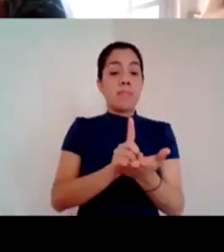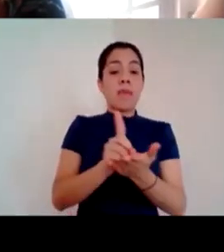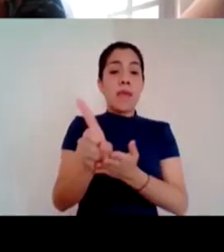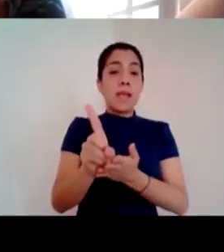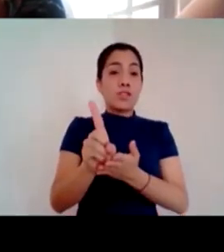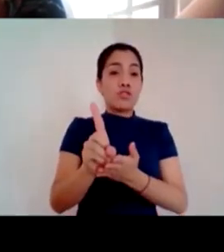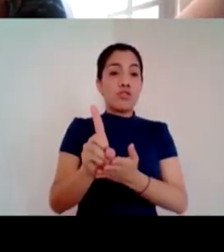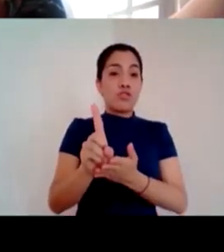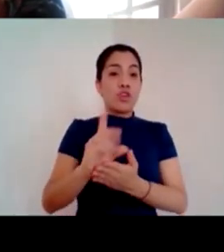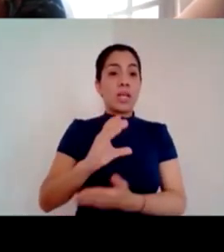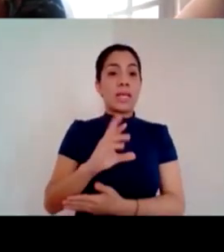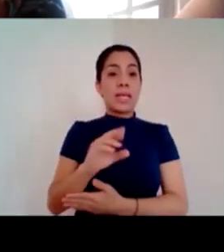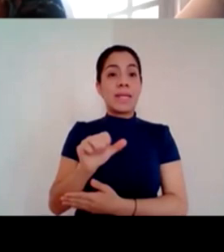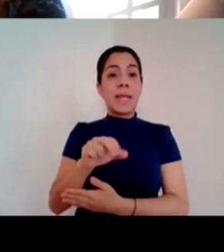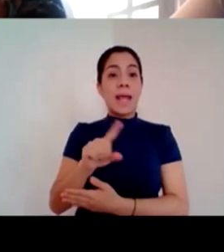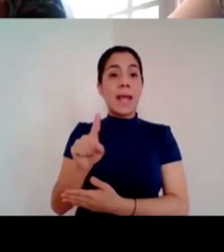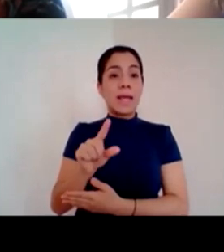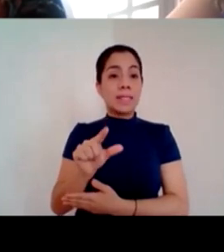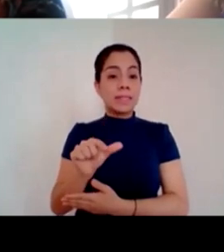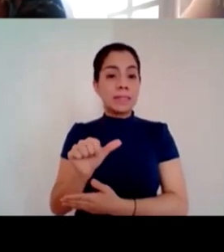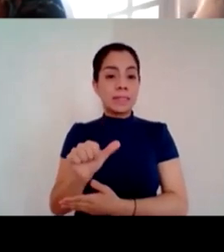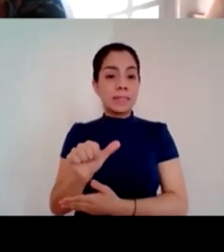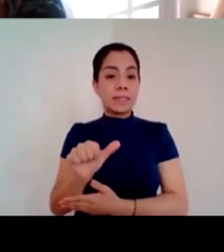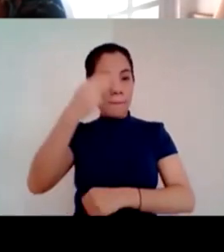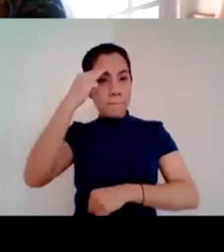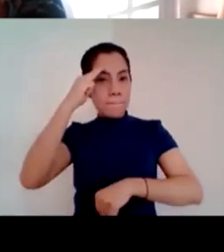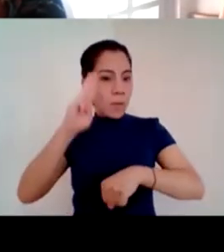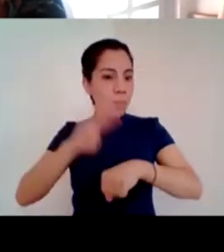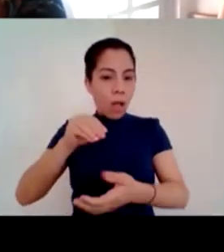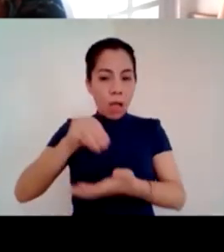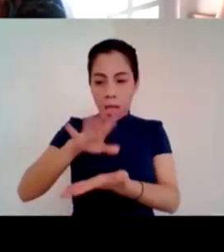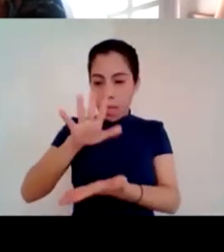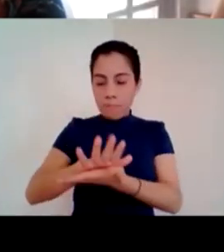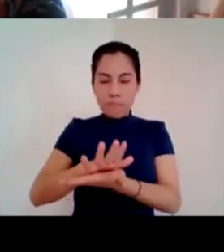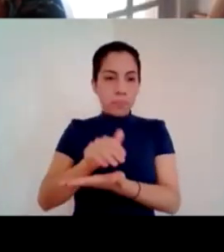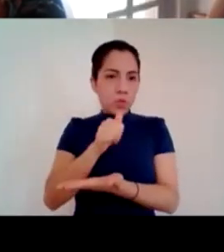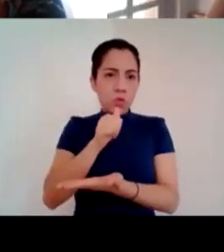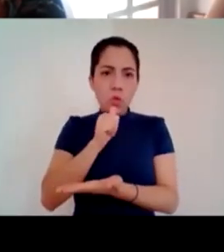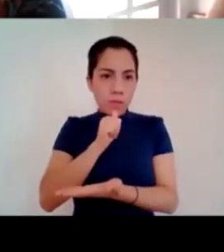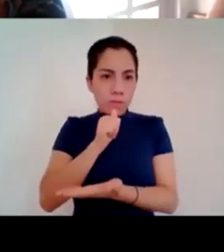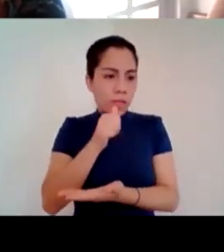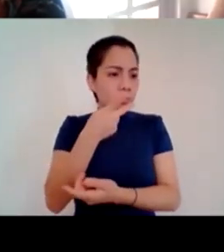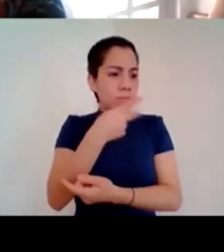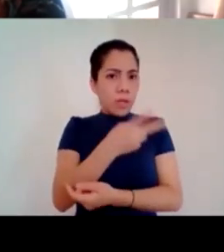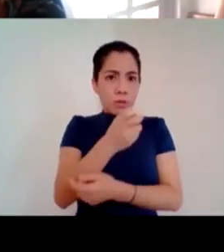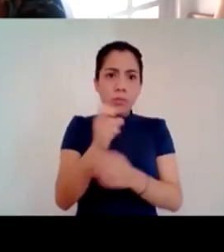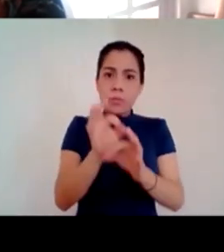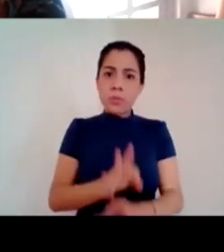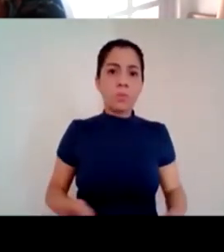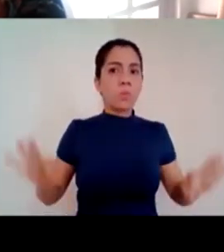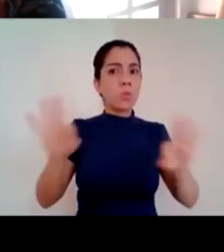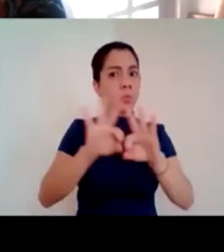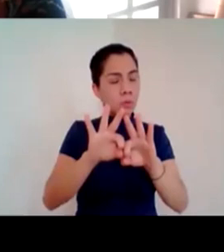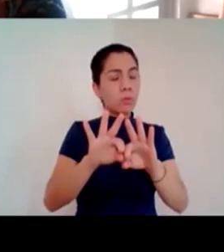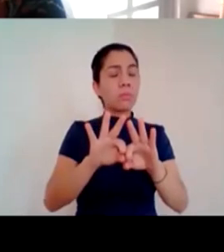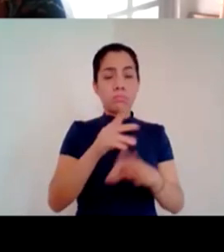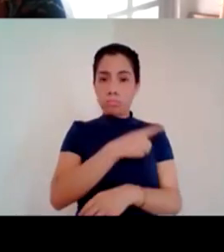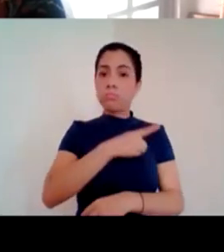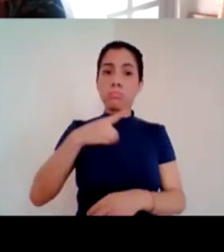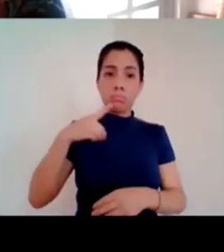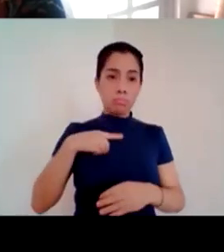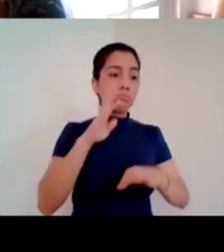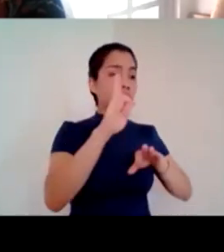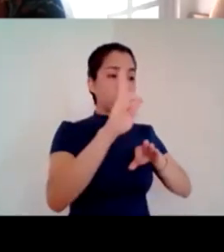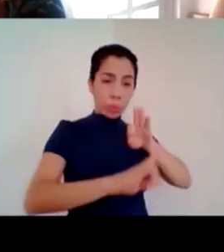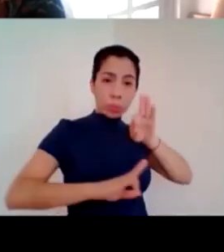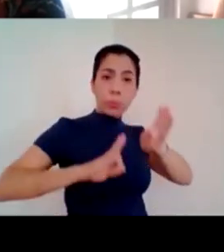memoria son parte de uno uno lo siente que le tocan lo más profundo de su vida cuando no se respeta